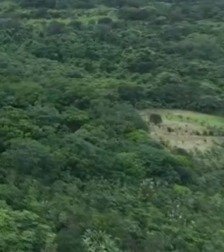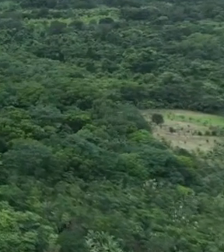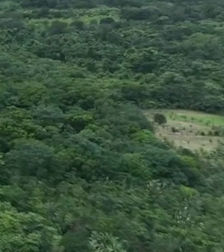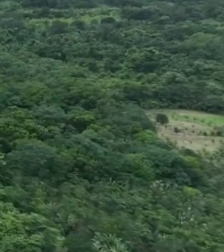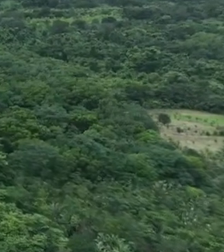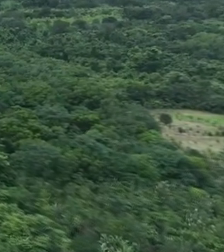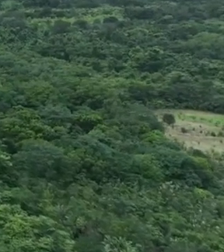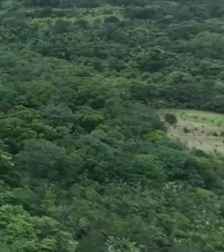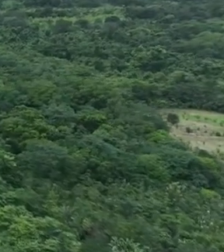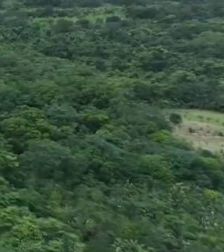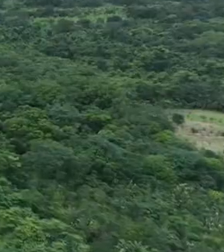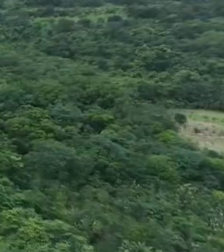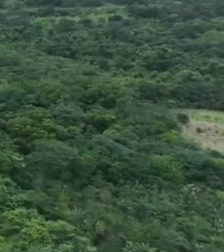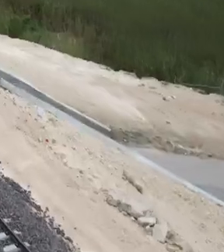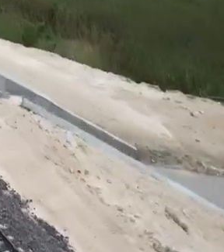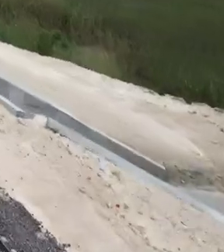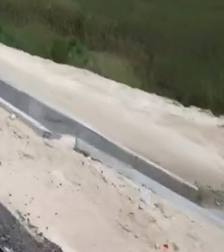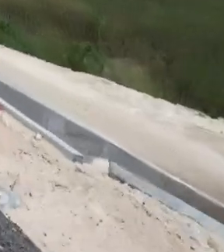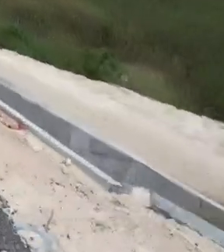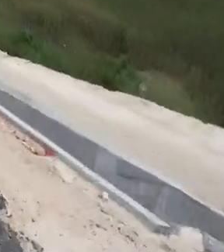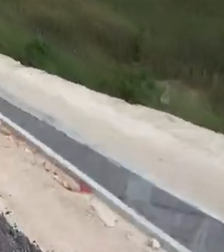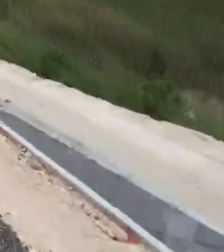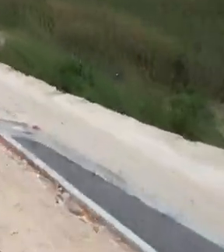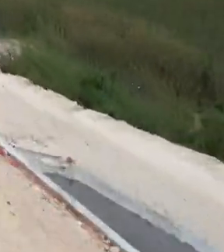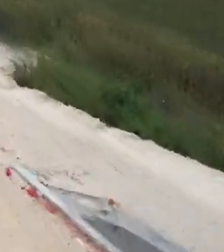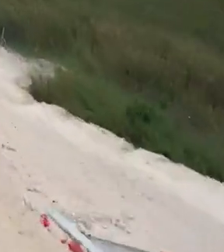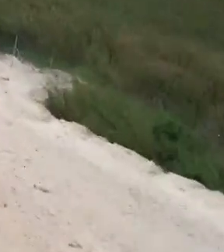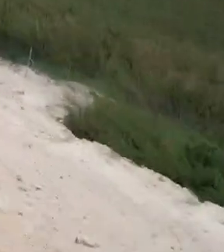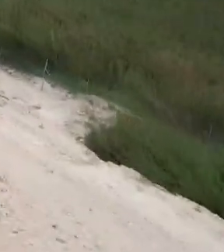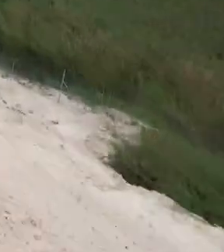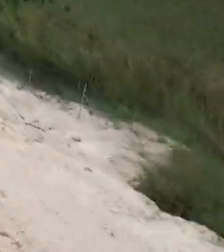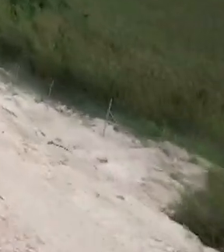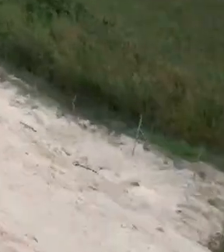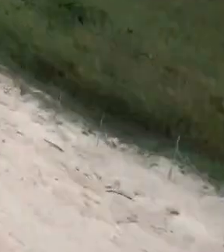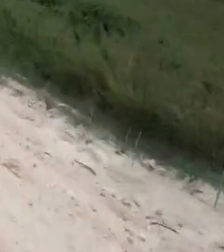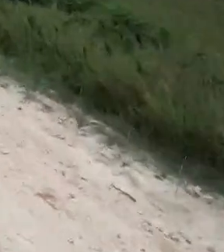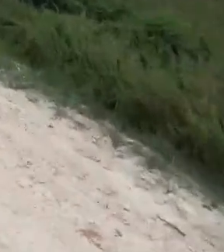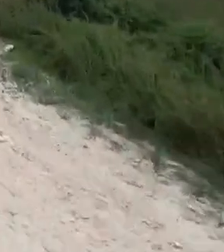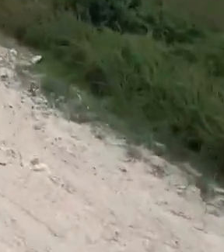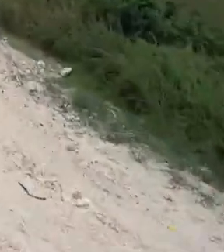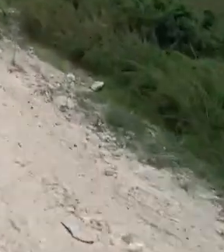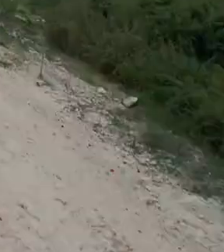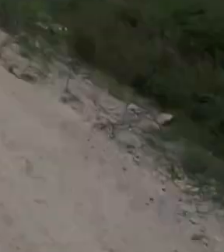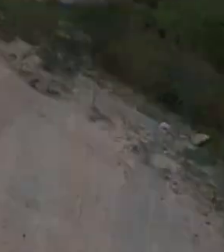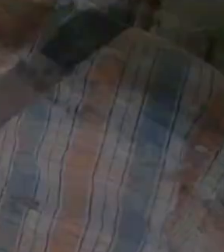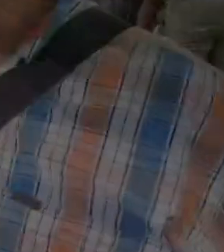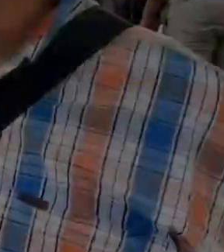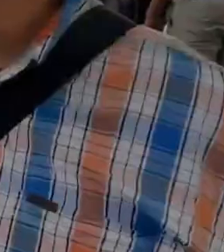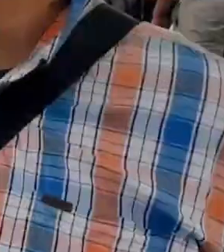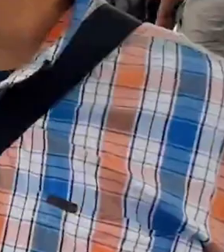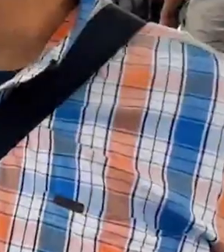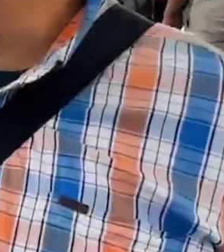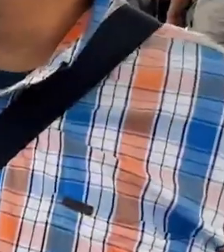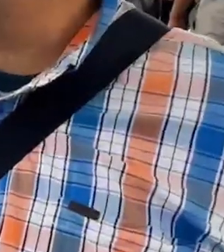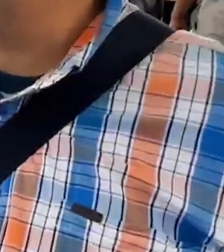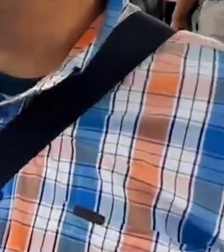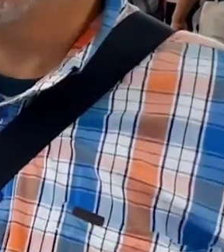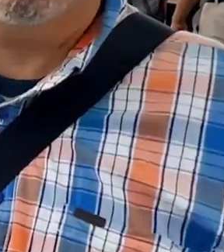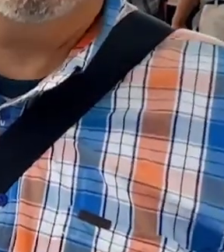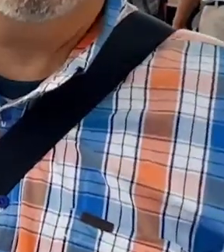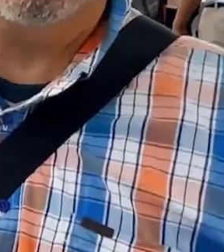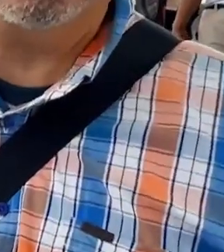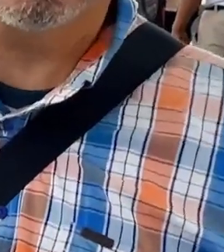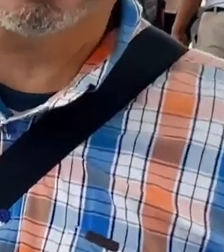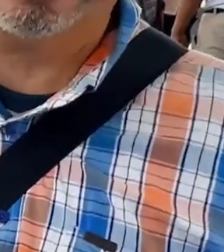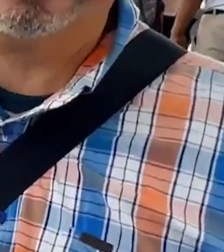transportado a 6.261 personas que cuentan con algún tipo de descuento. Realmente para mí era un sueño